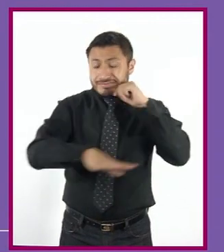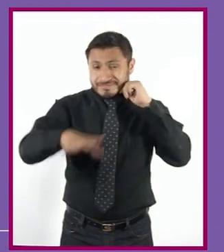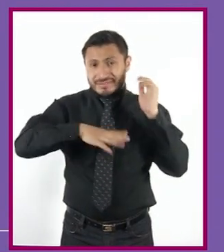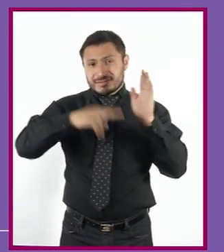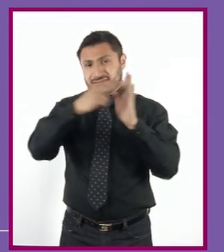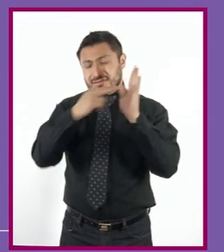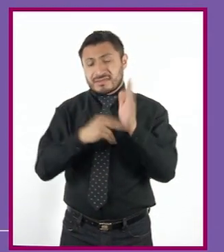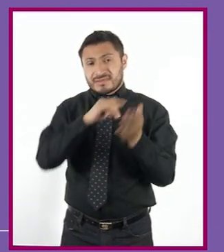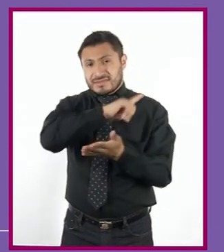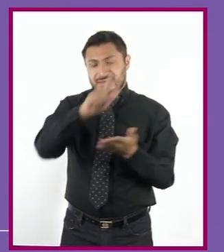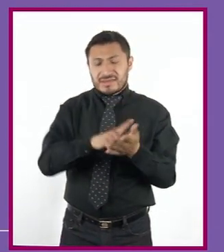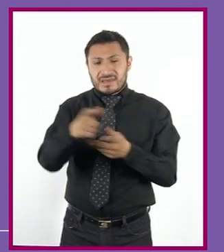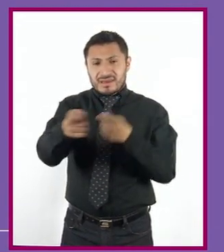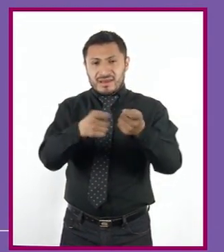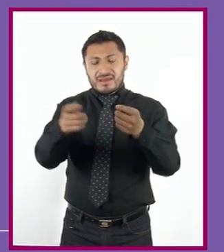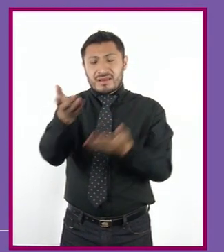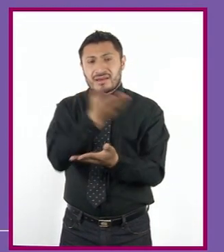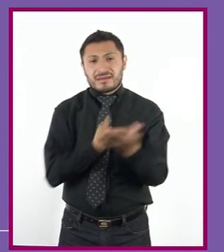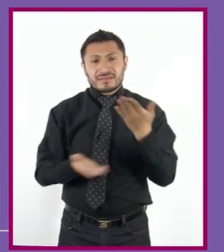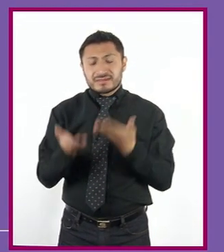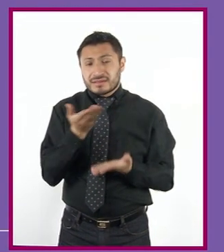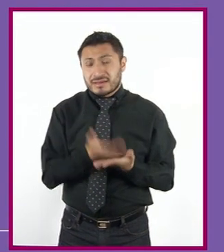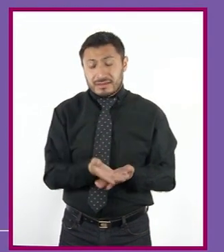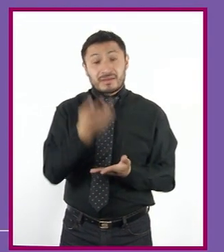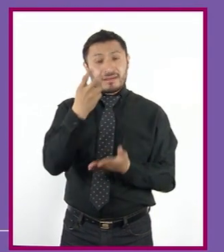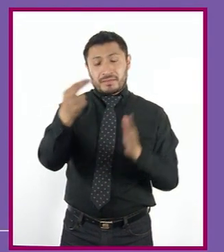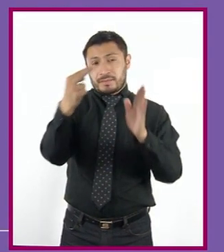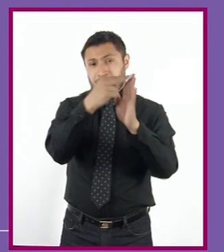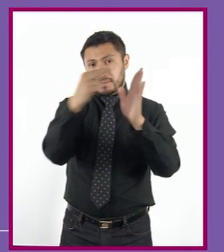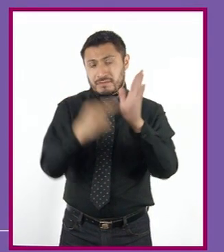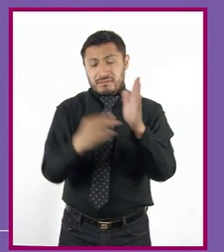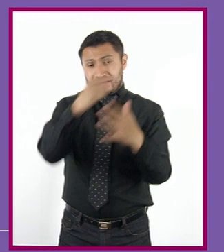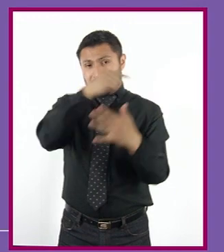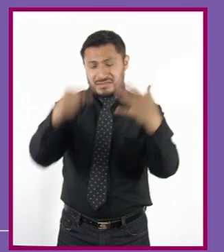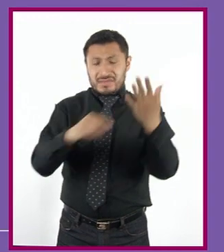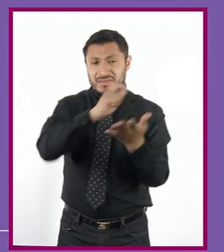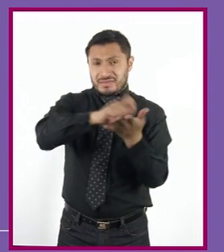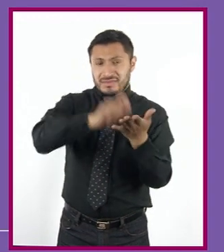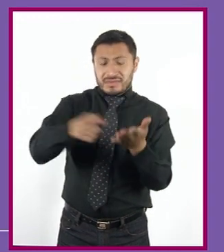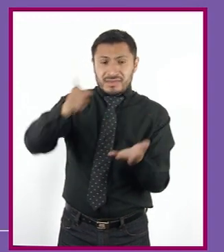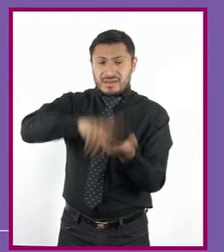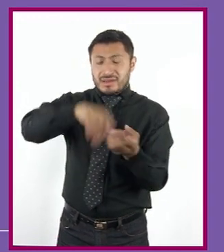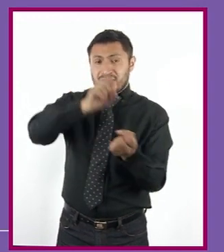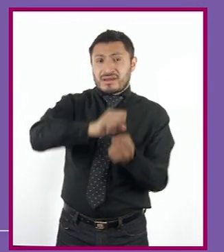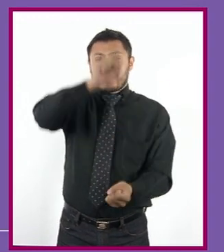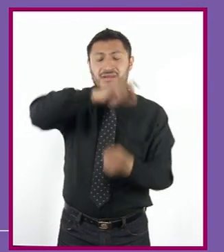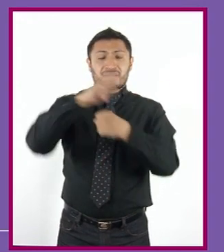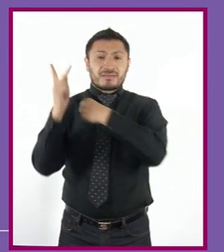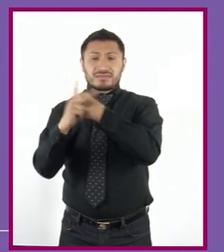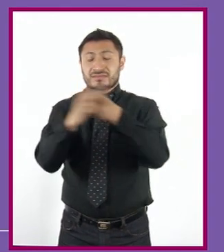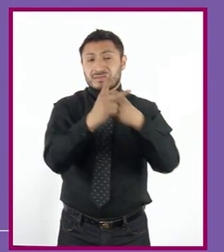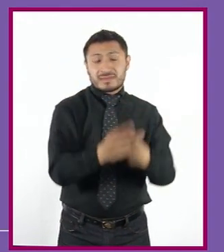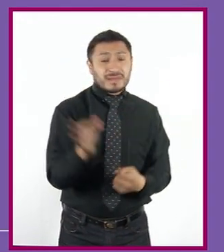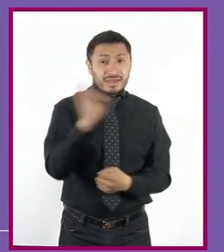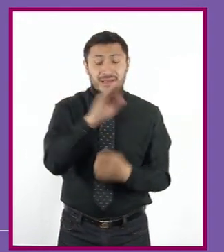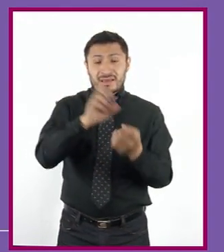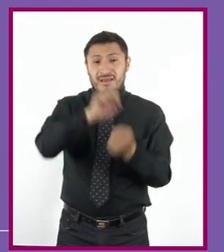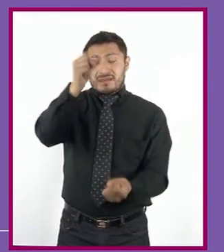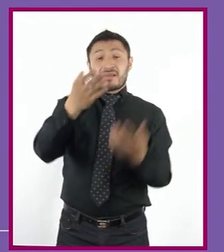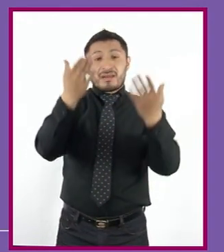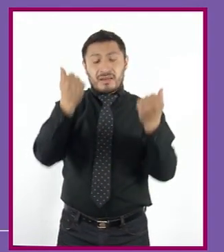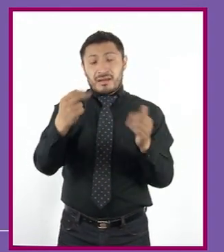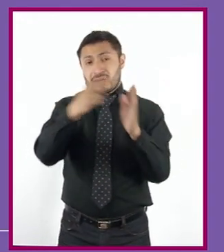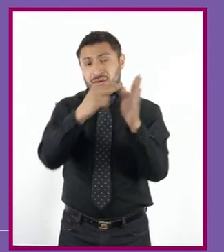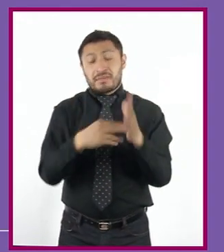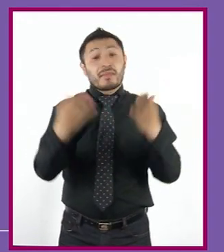legales que regulan la convivencia. Estas normas están escritas en las constituciones de los países. Si no existieran las normas,